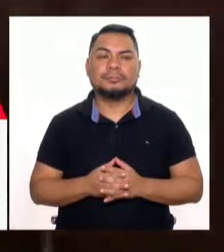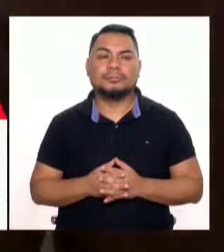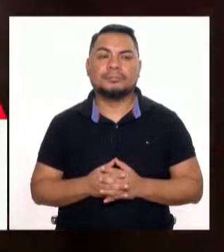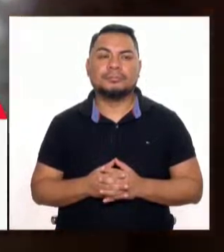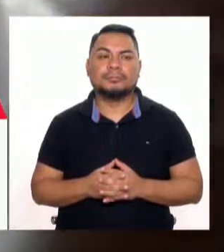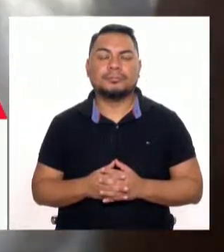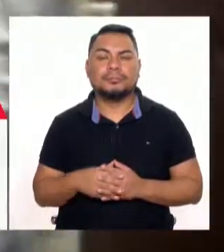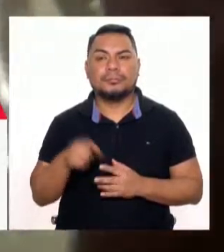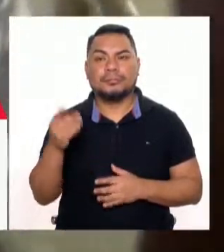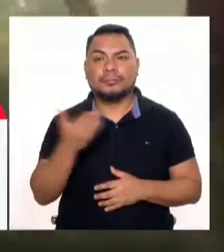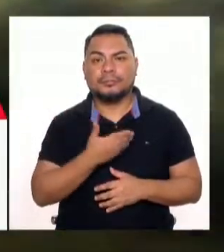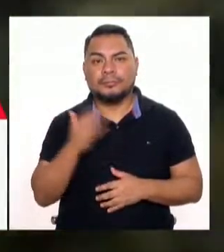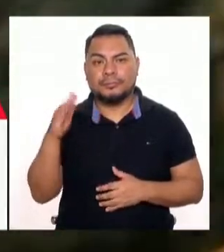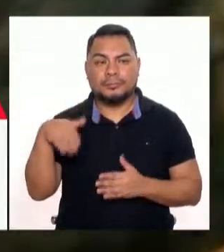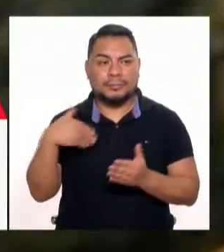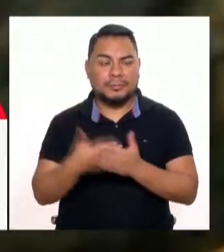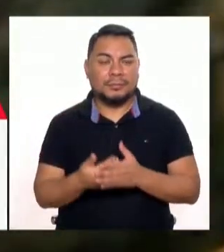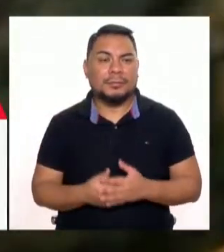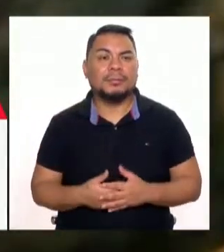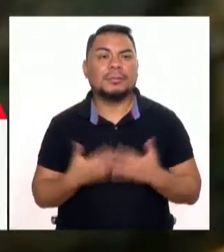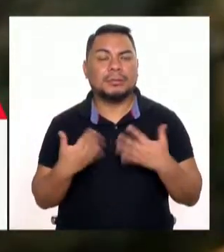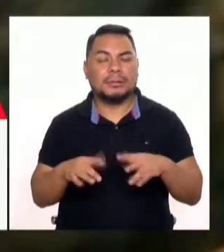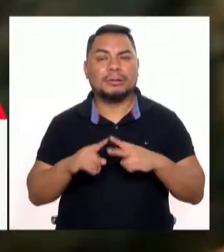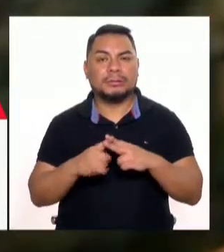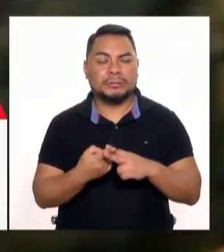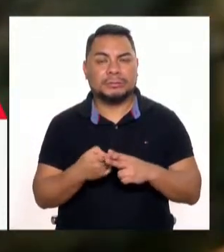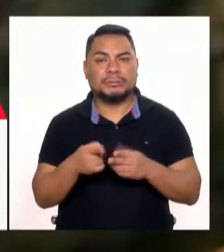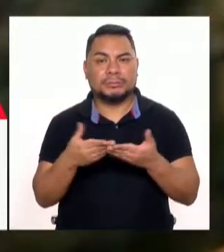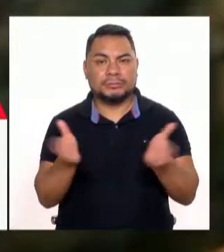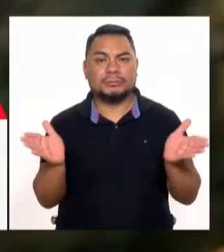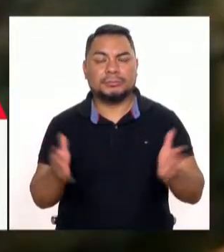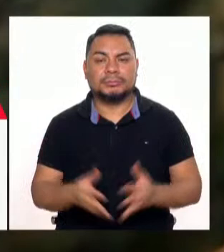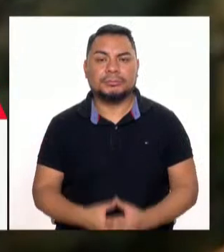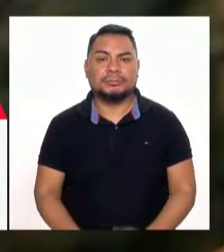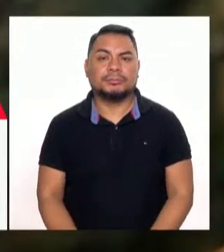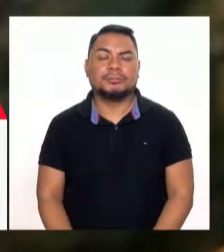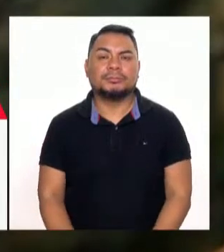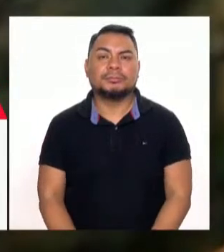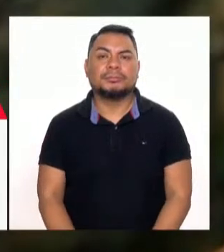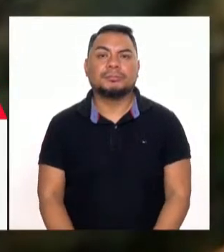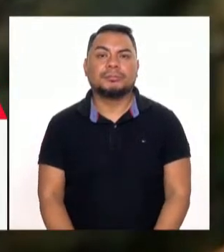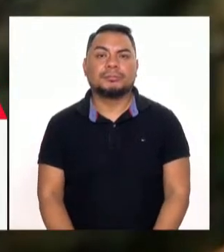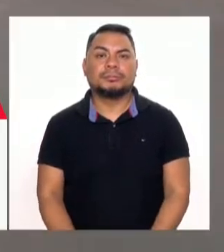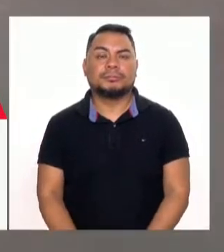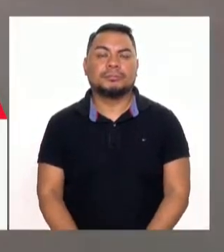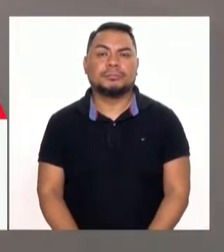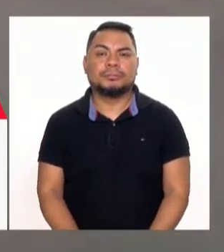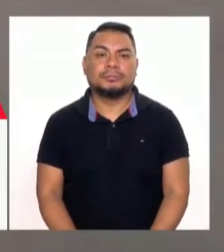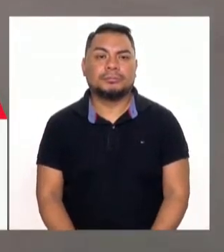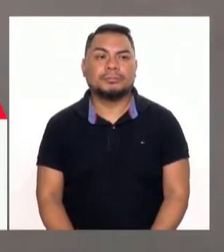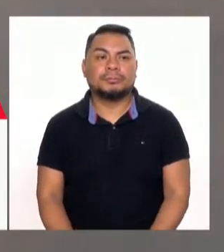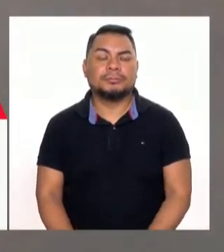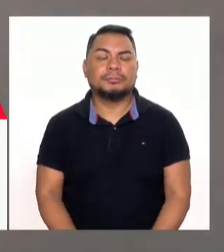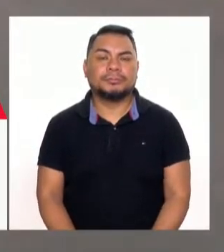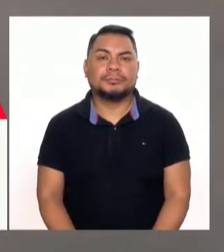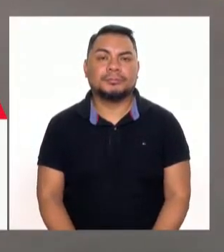punto donde se inicia ahorita termina la corte okay